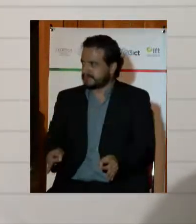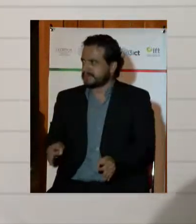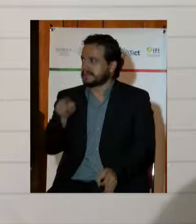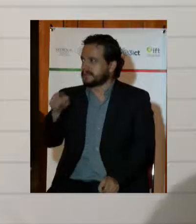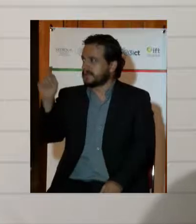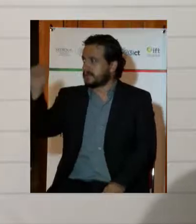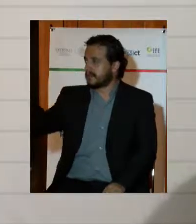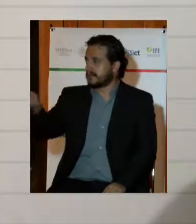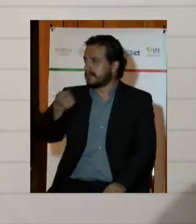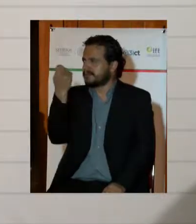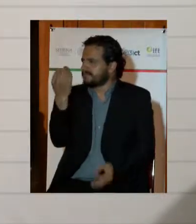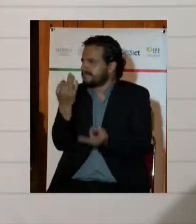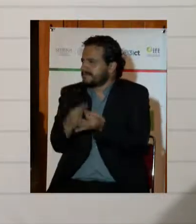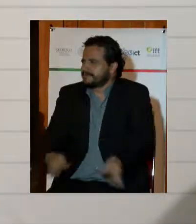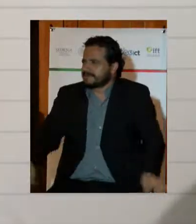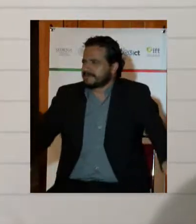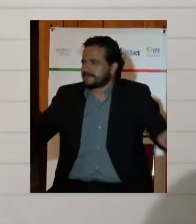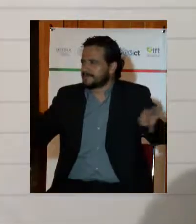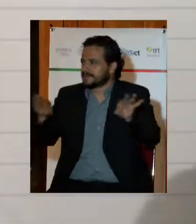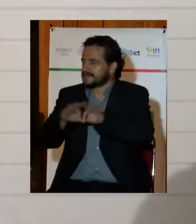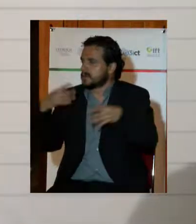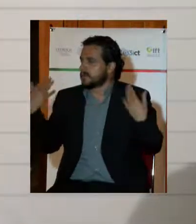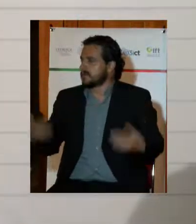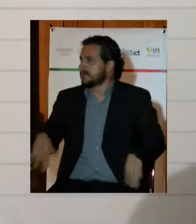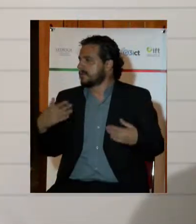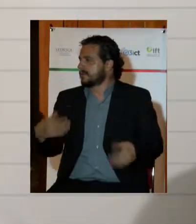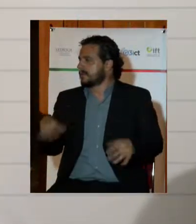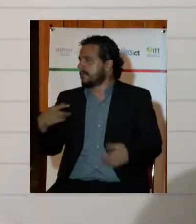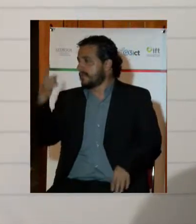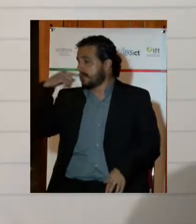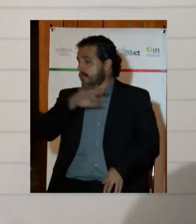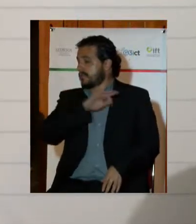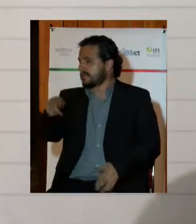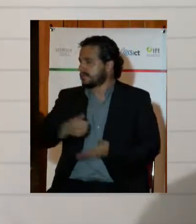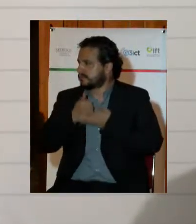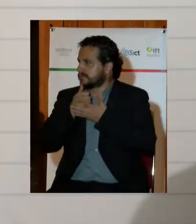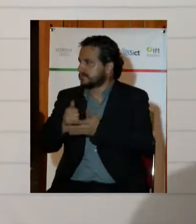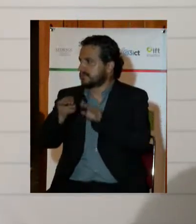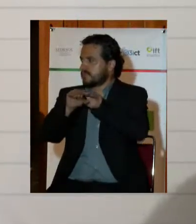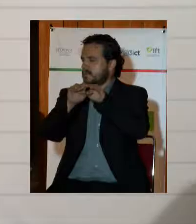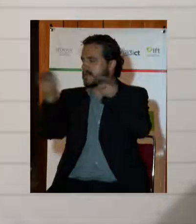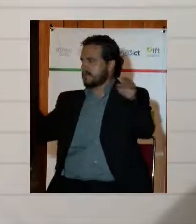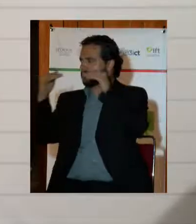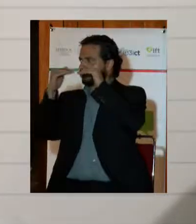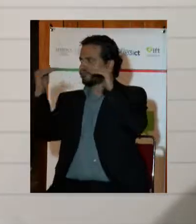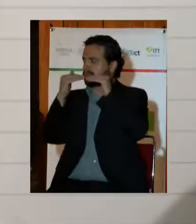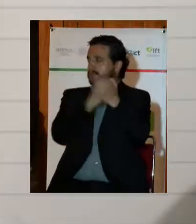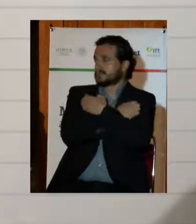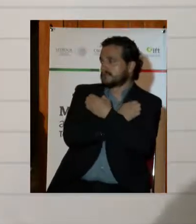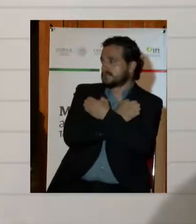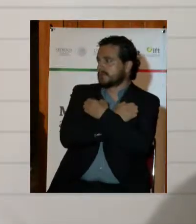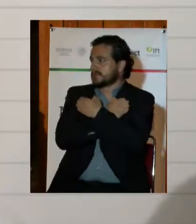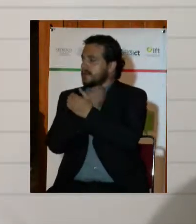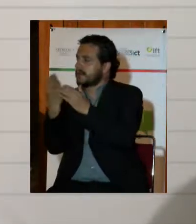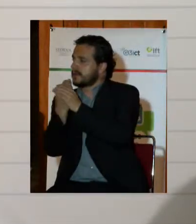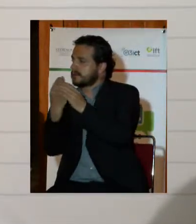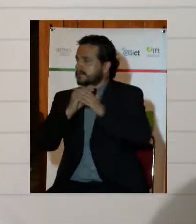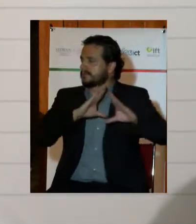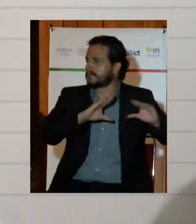muy eficaces y muy poderosas que ayudan a igualar las oportunidades de educación, de capacitación, de